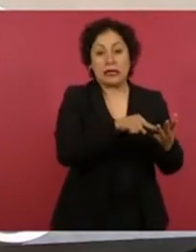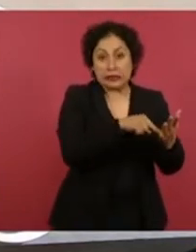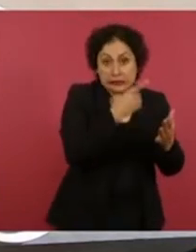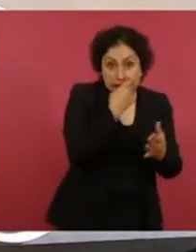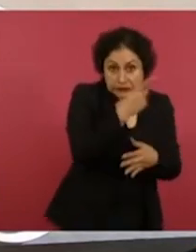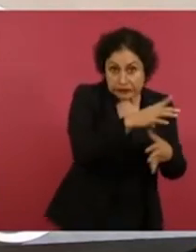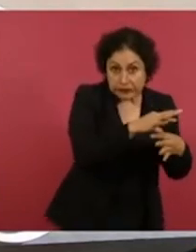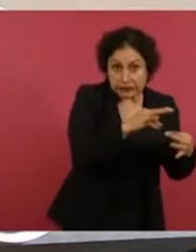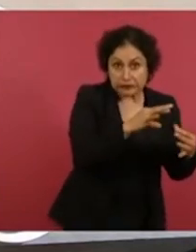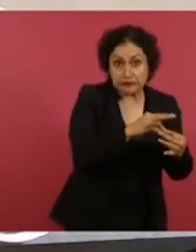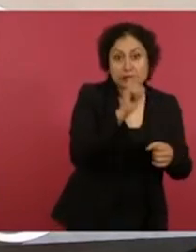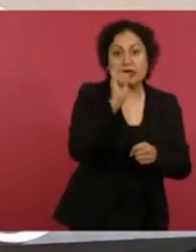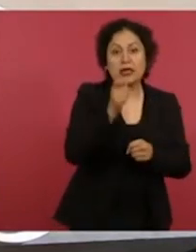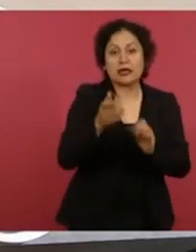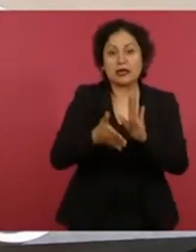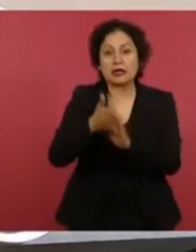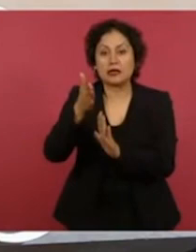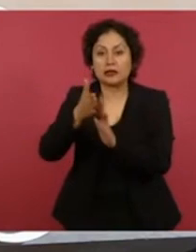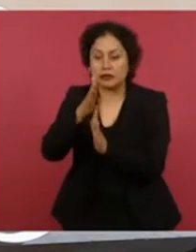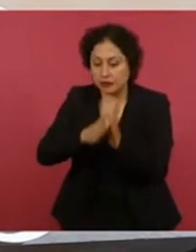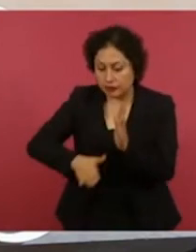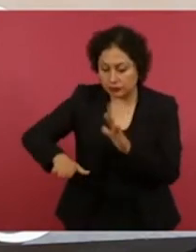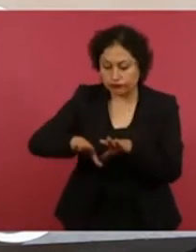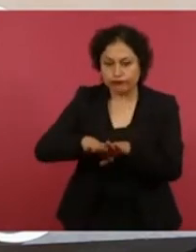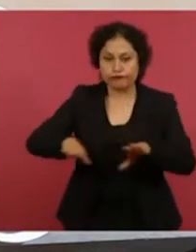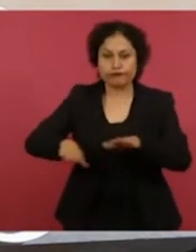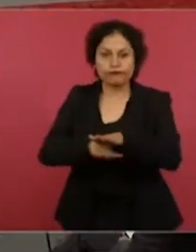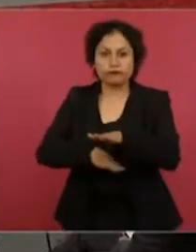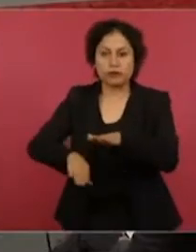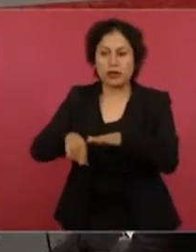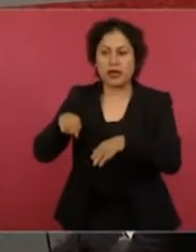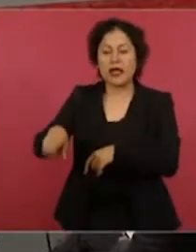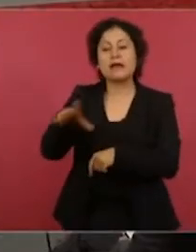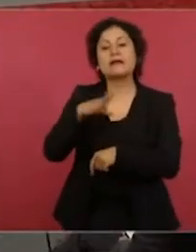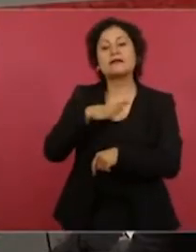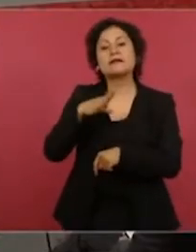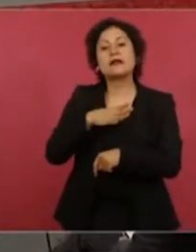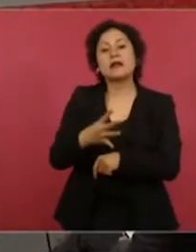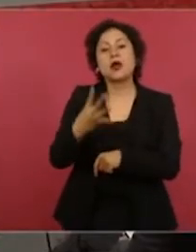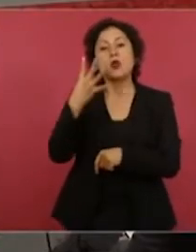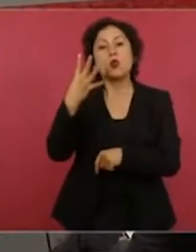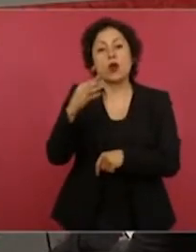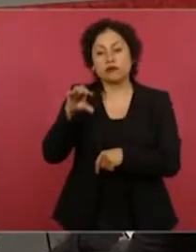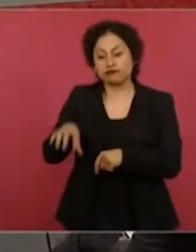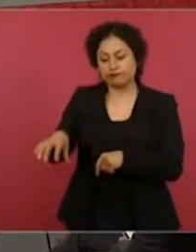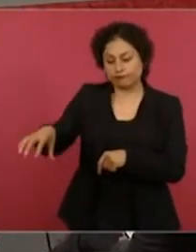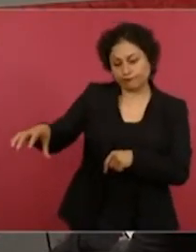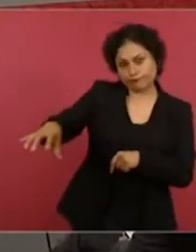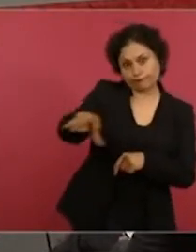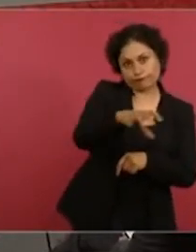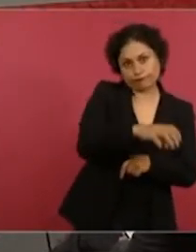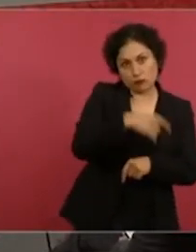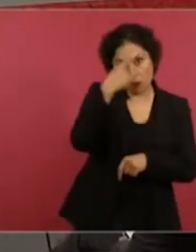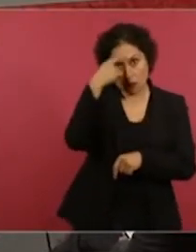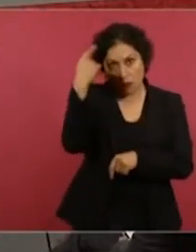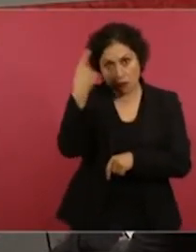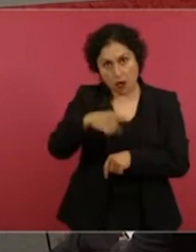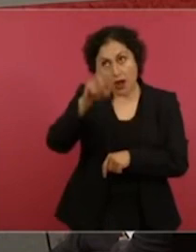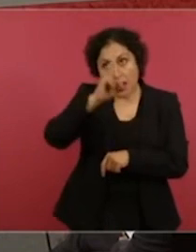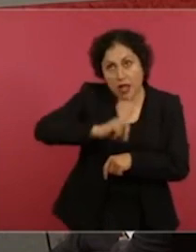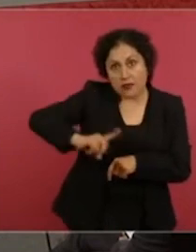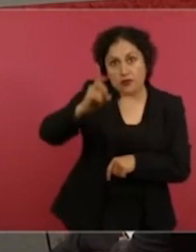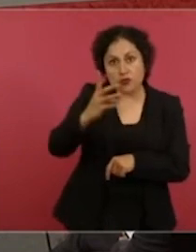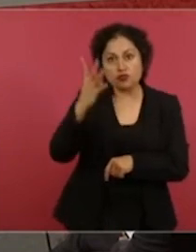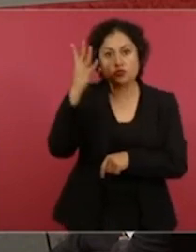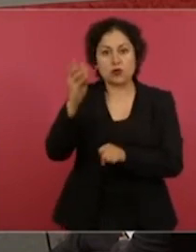estructura principal de Itzam Canac tenía cuatro templos dedicados a las cuatro principales divinidades del